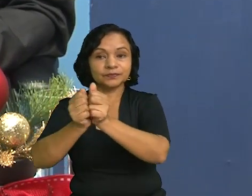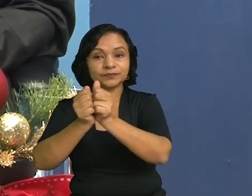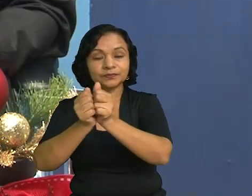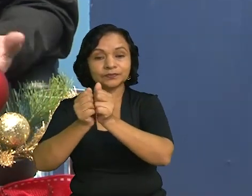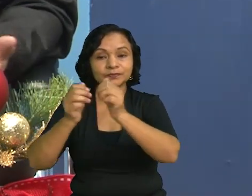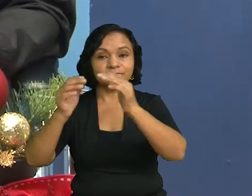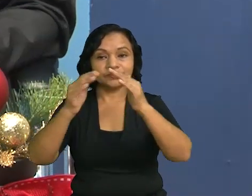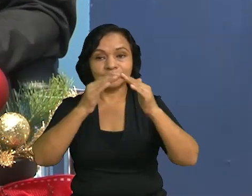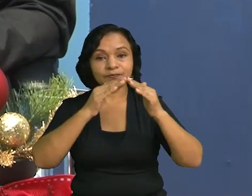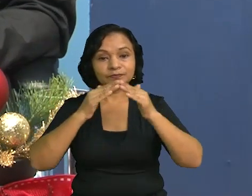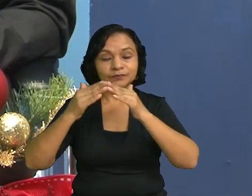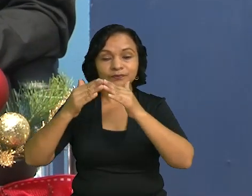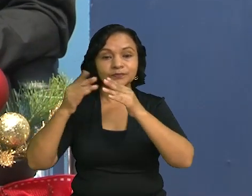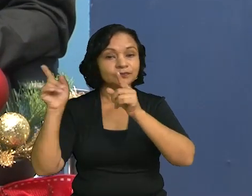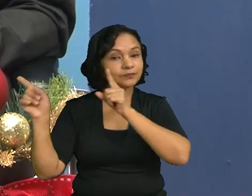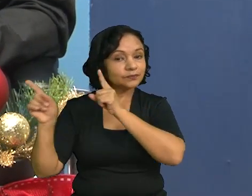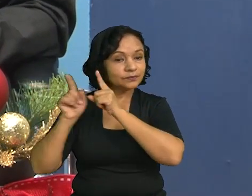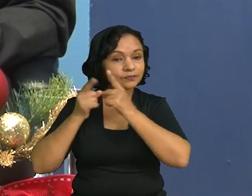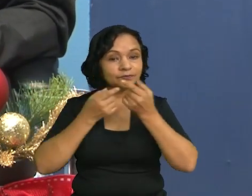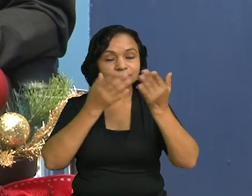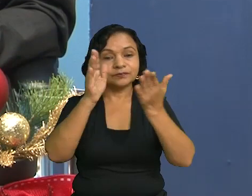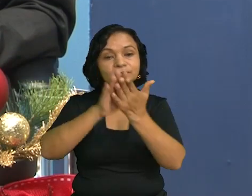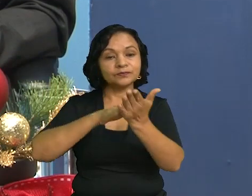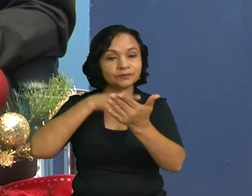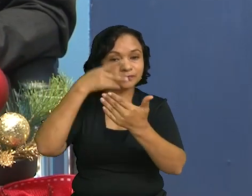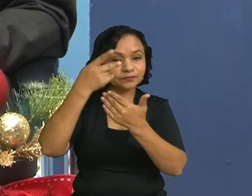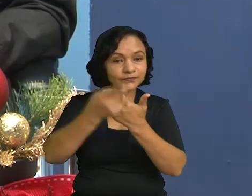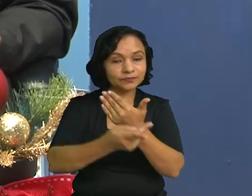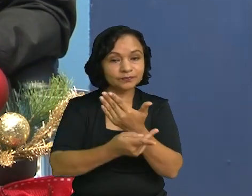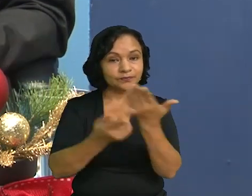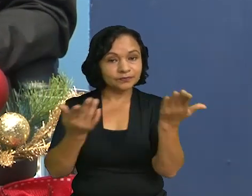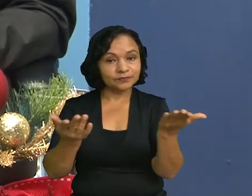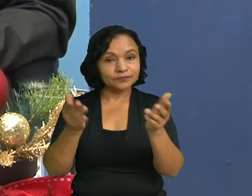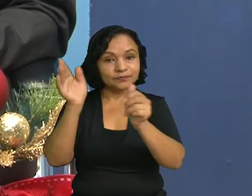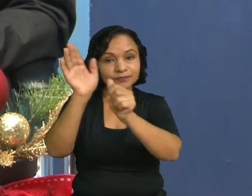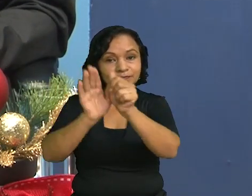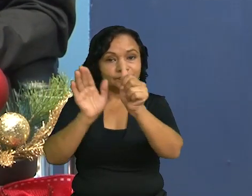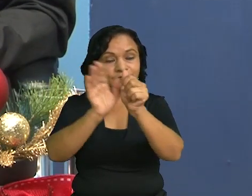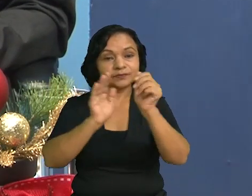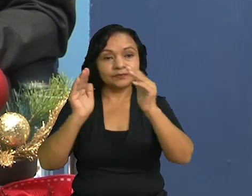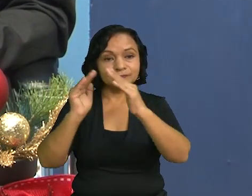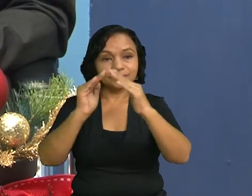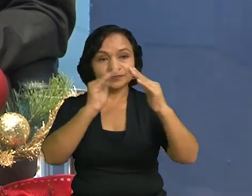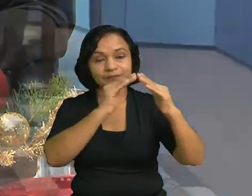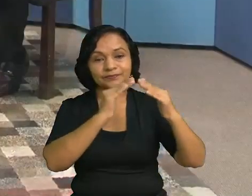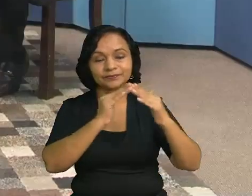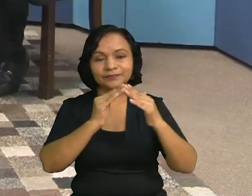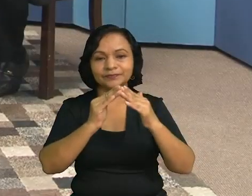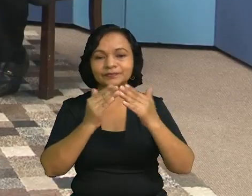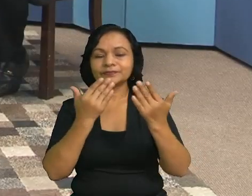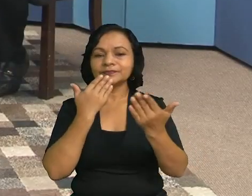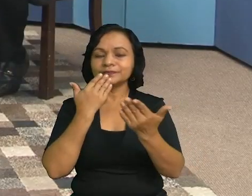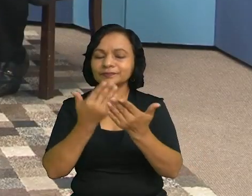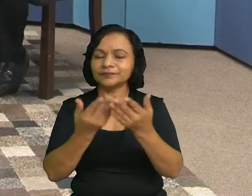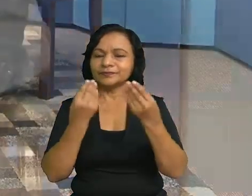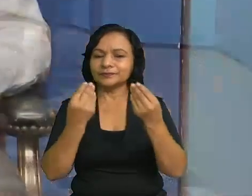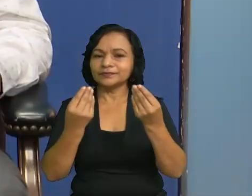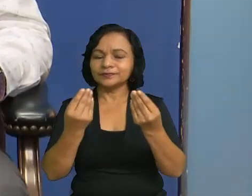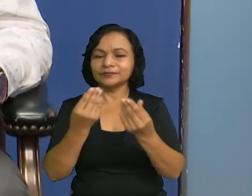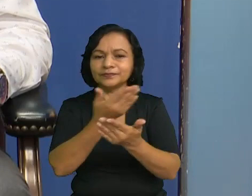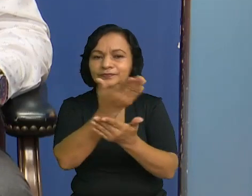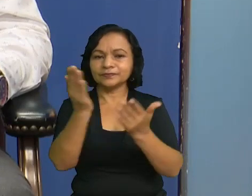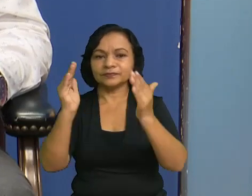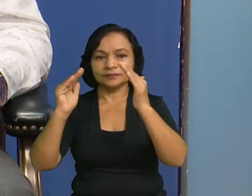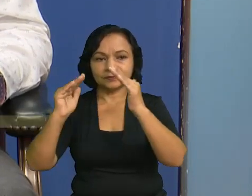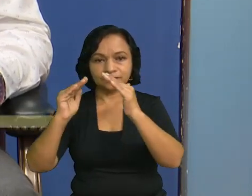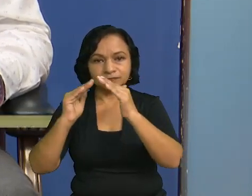comunidades cuando llegan estos mensajes estos programas a cada uno de los lugares claro que si compañero muchísimas gracias y usted que esté